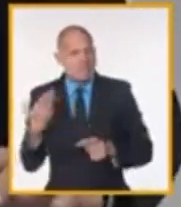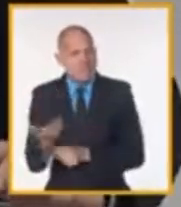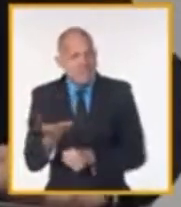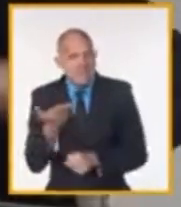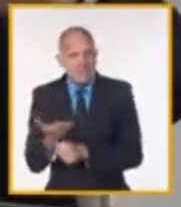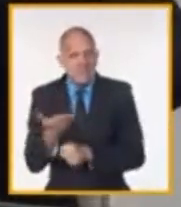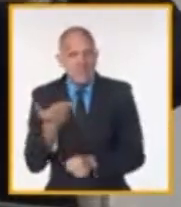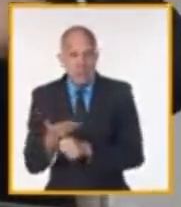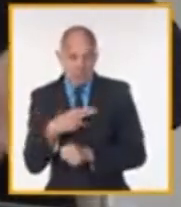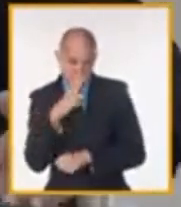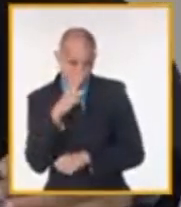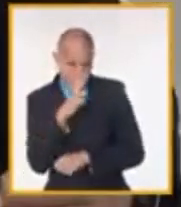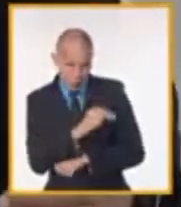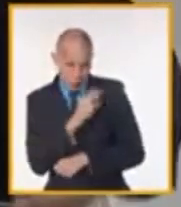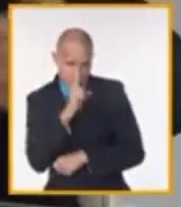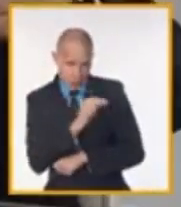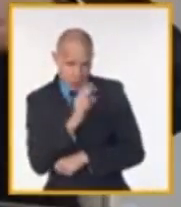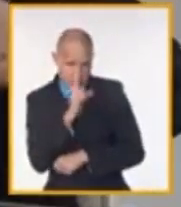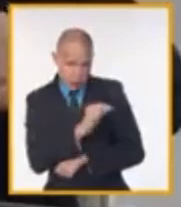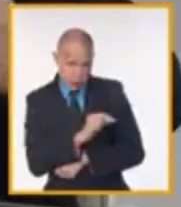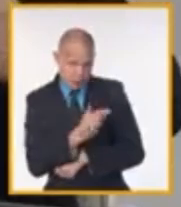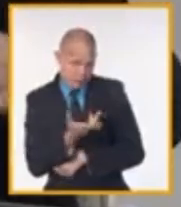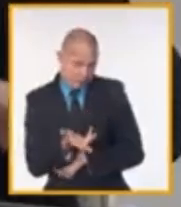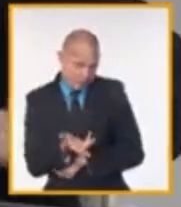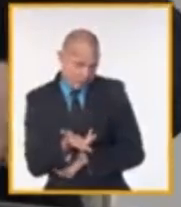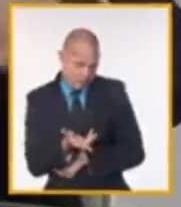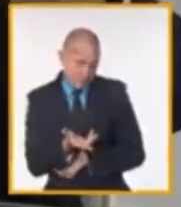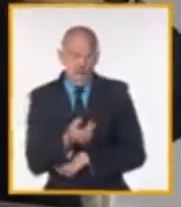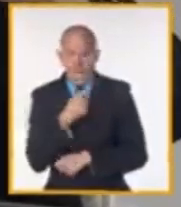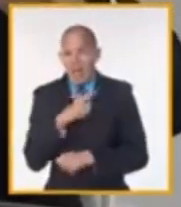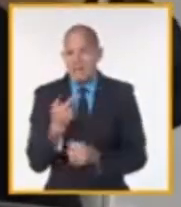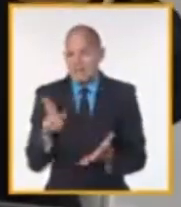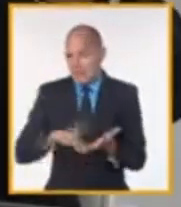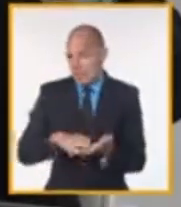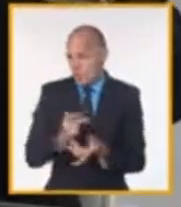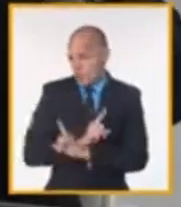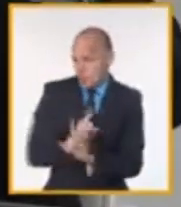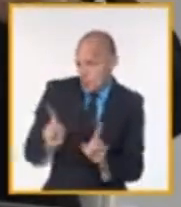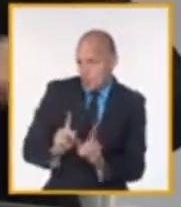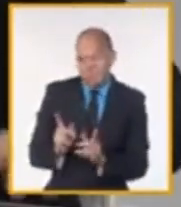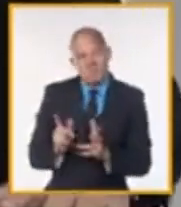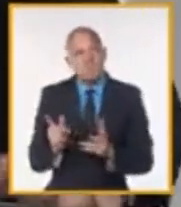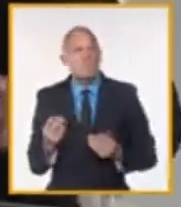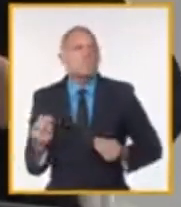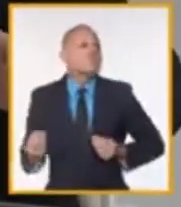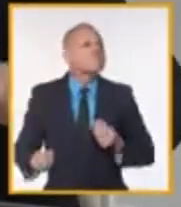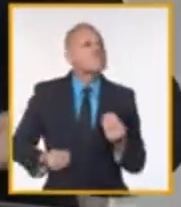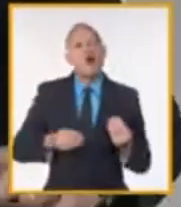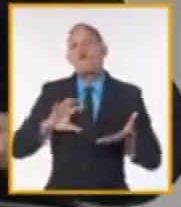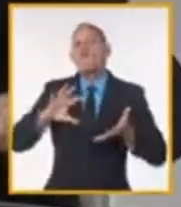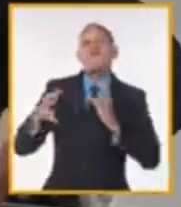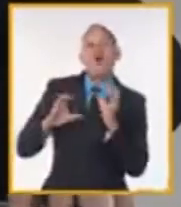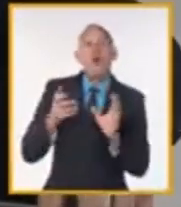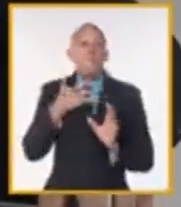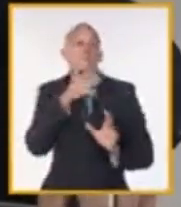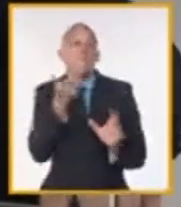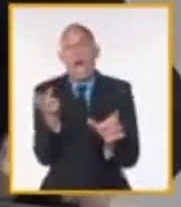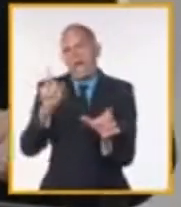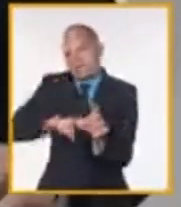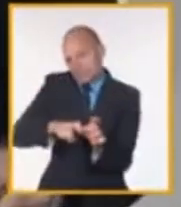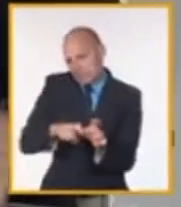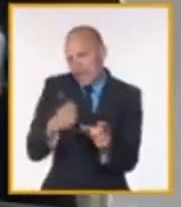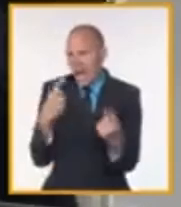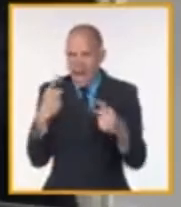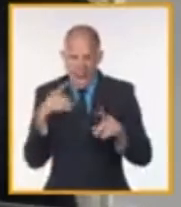permitido Entonces si no lo admiten como miembro que le den un estatus determinado de suo una cosa así Eso va a